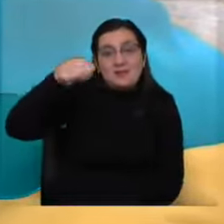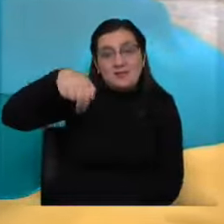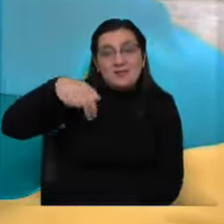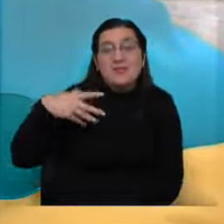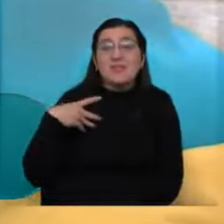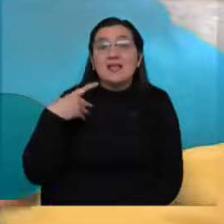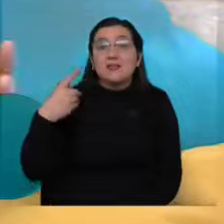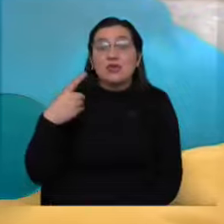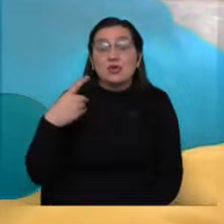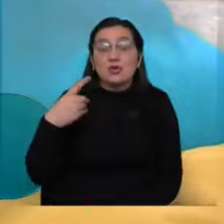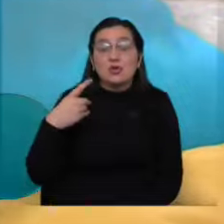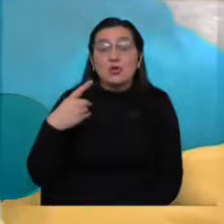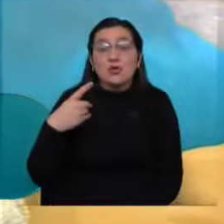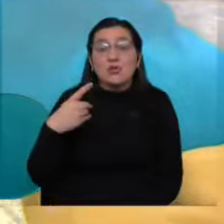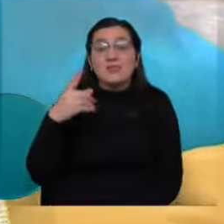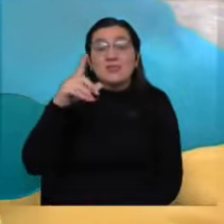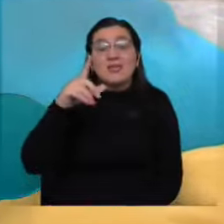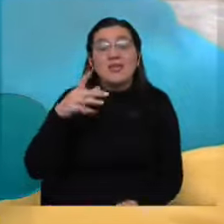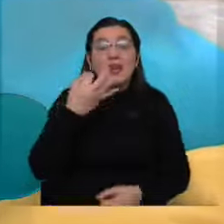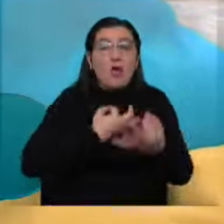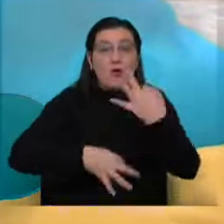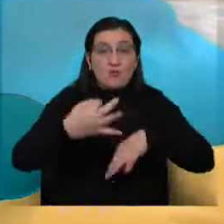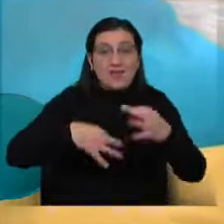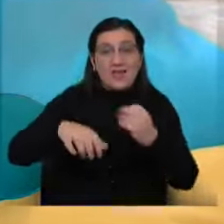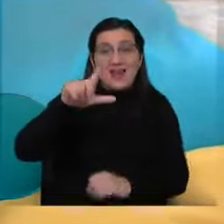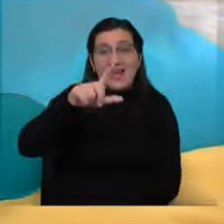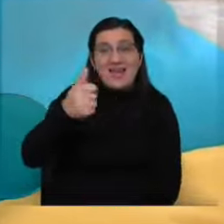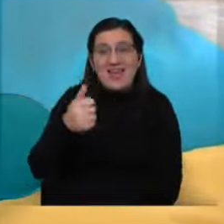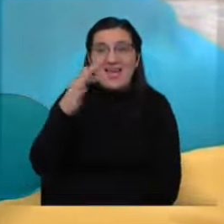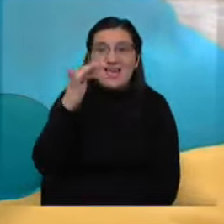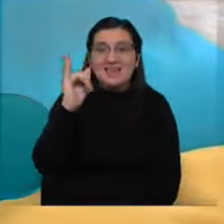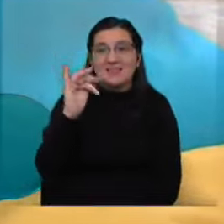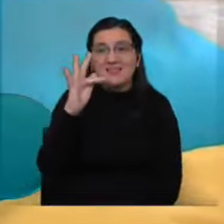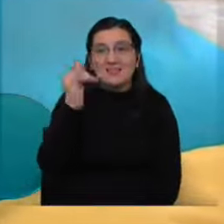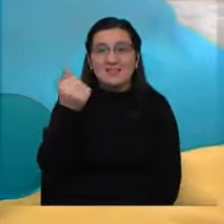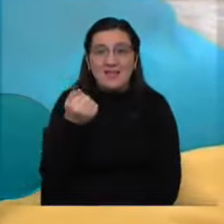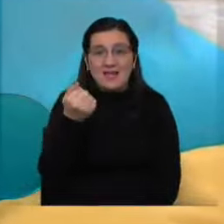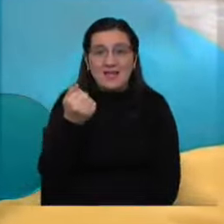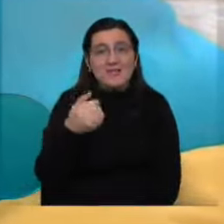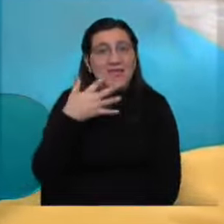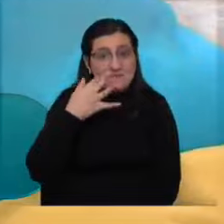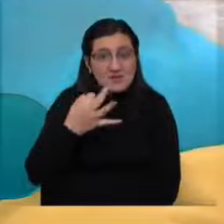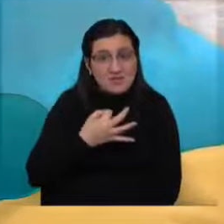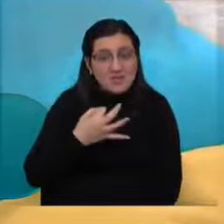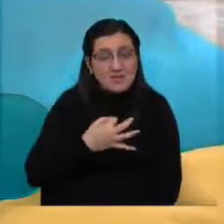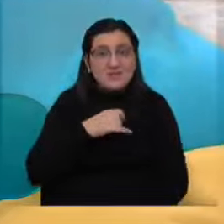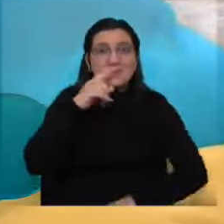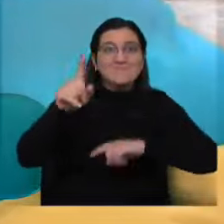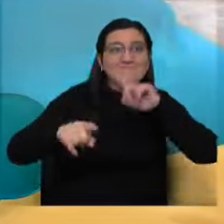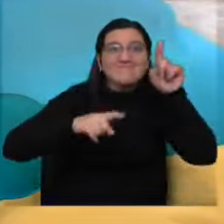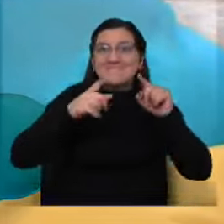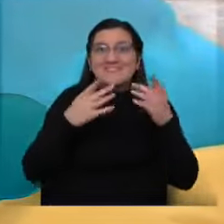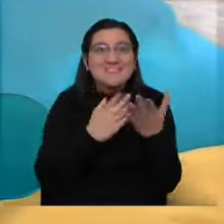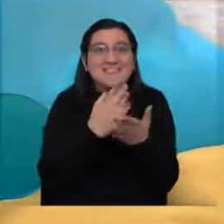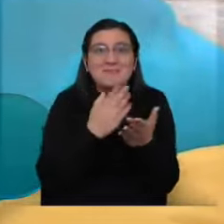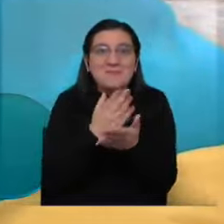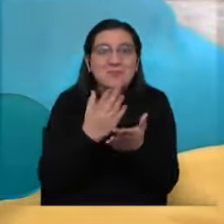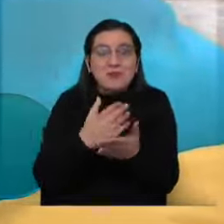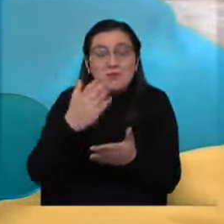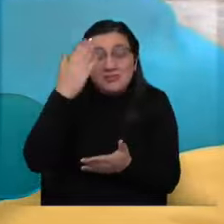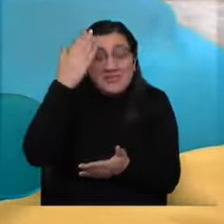La tita lo que no se dice de mí esta figura tit merelo que de verdad este es como un gran signo de interrogación siempre porque Cuanto más